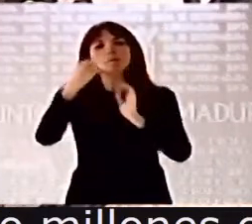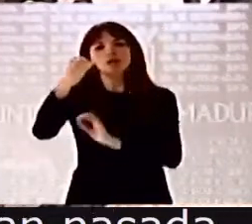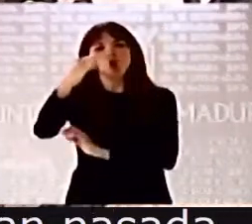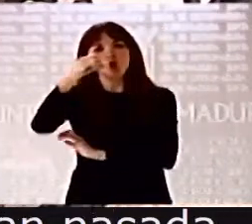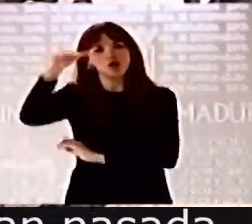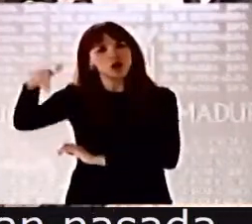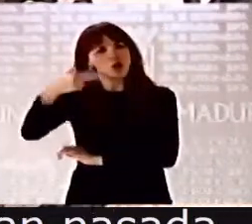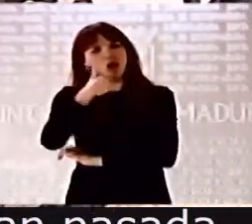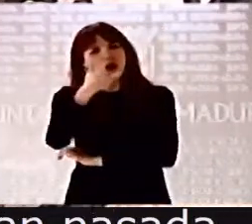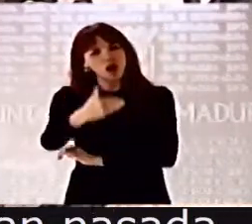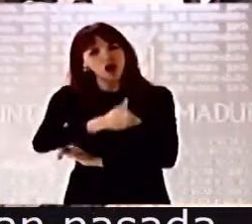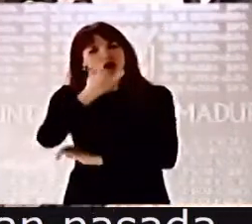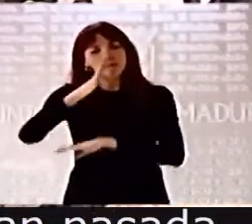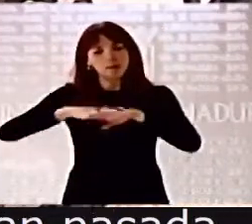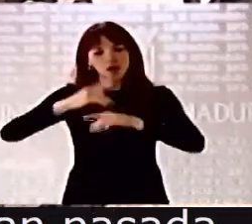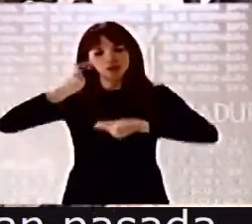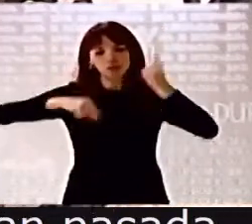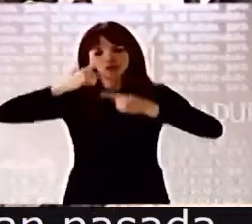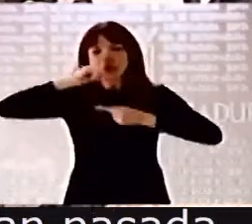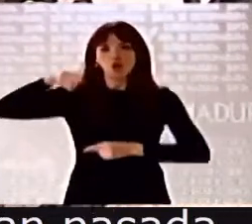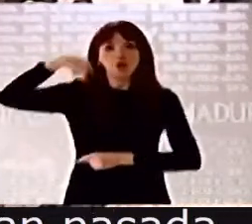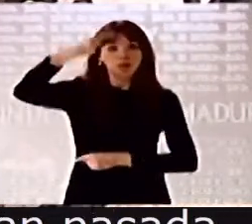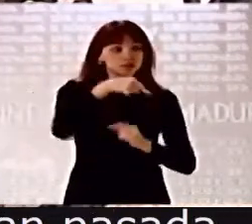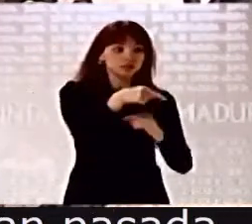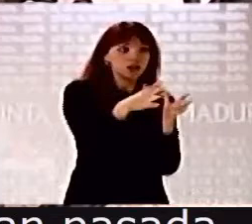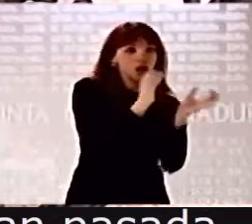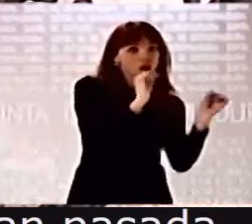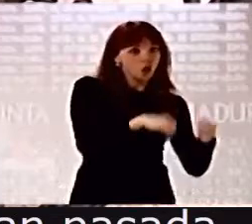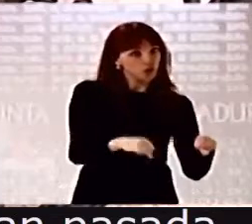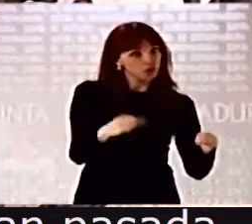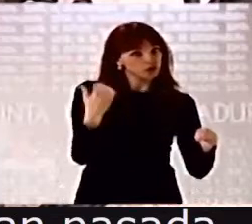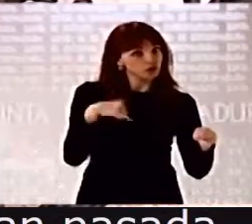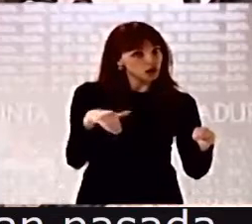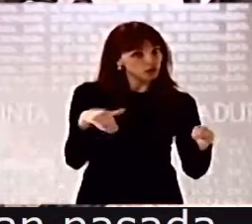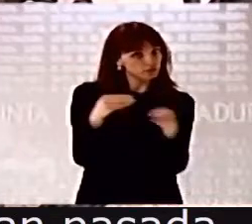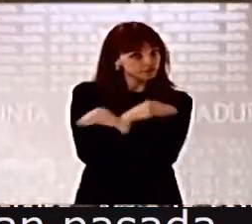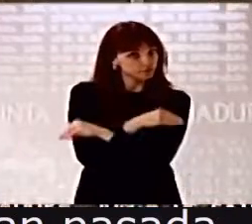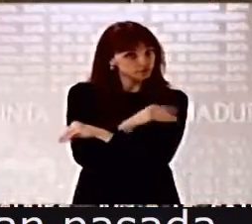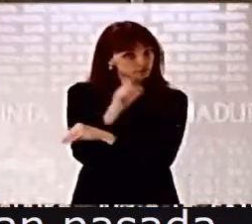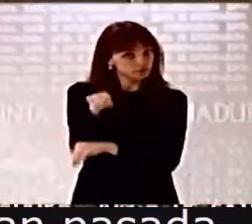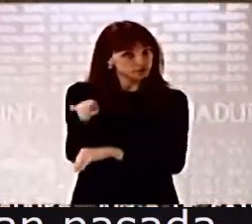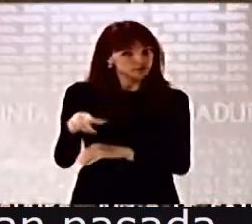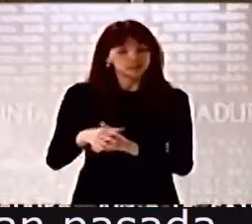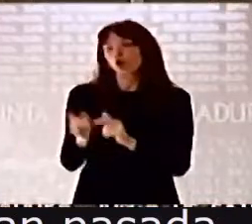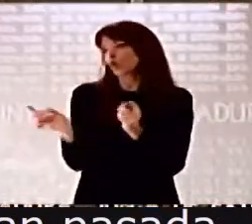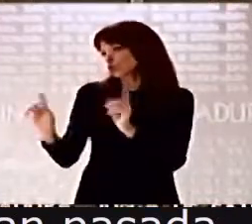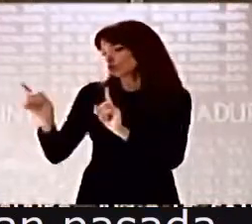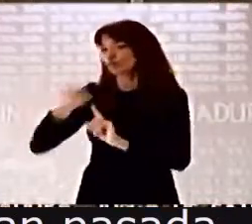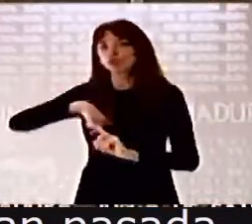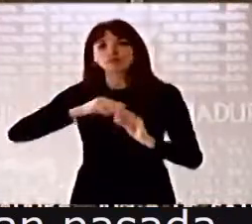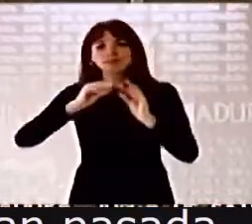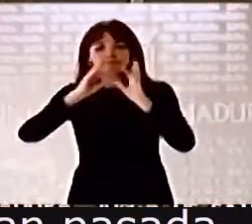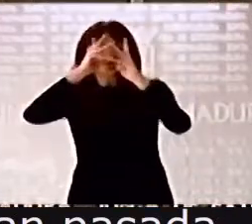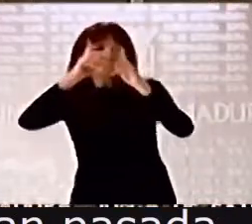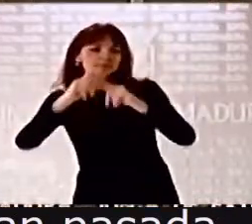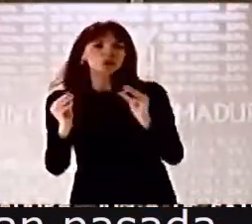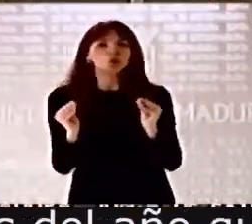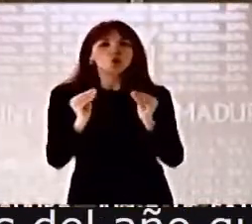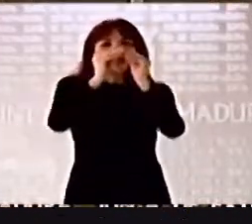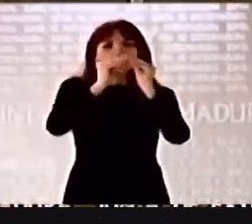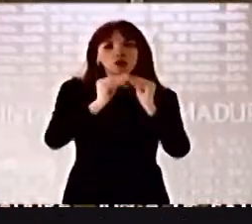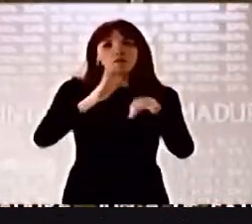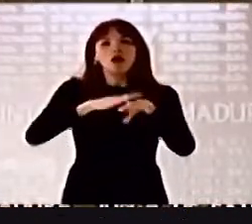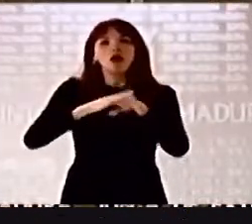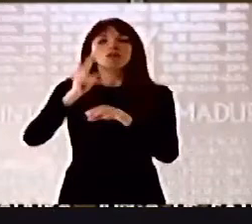agrarios para los presupuestos del año que viene. Con este acuerdo, evidentemente, no es así, ¿no? No, lo que hacemos es ajustarlo a las previsiones que tenemos